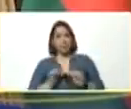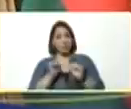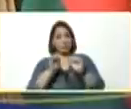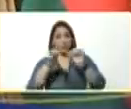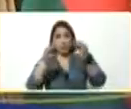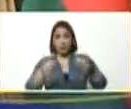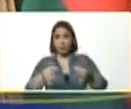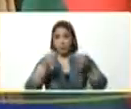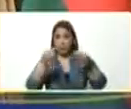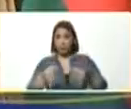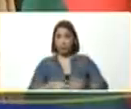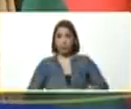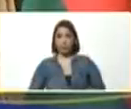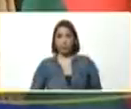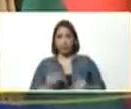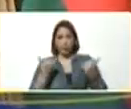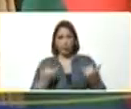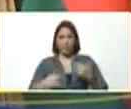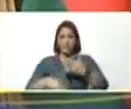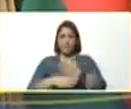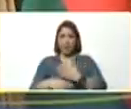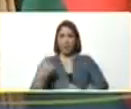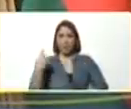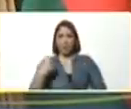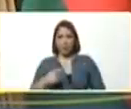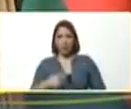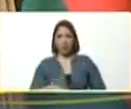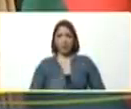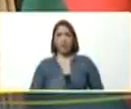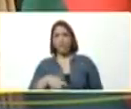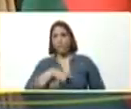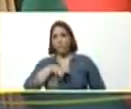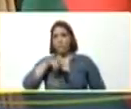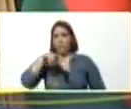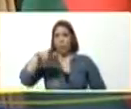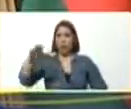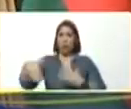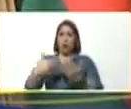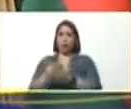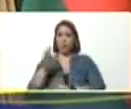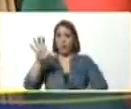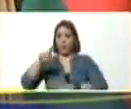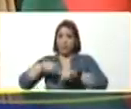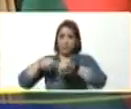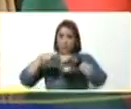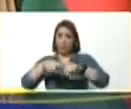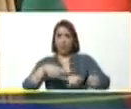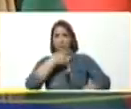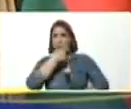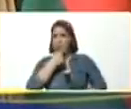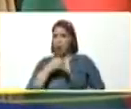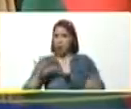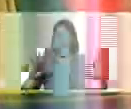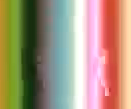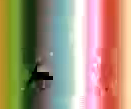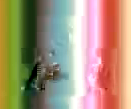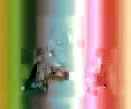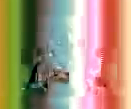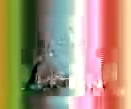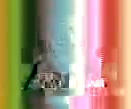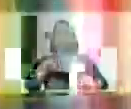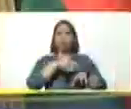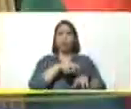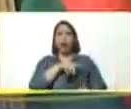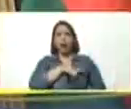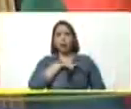permanentemente. Y ahora que vamos a tener el vuelo hasta Belarús, sencillo, agarras tu avión y